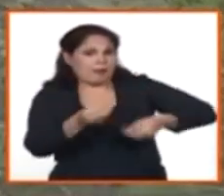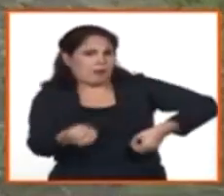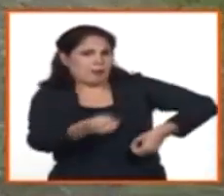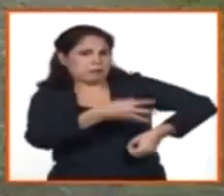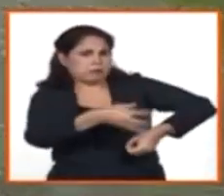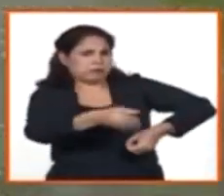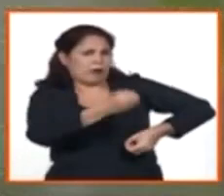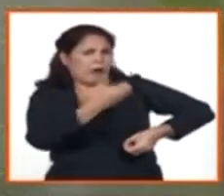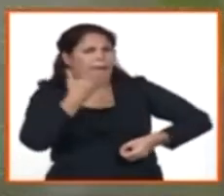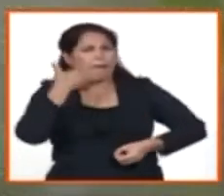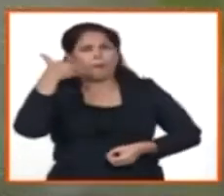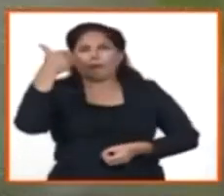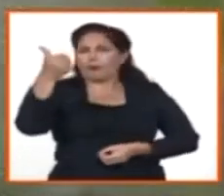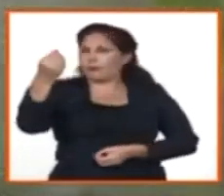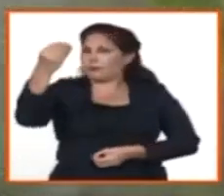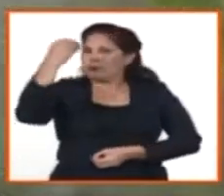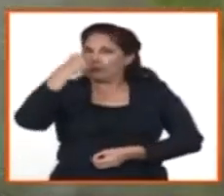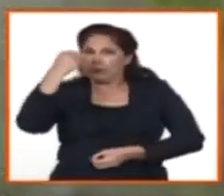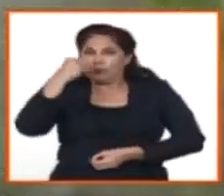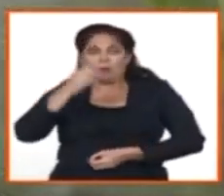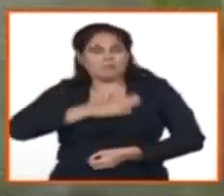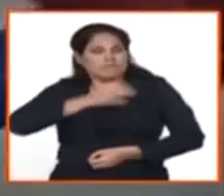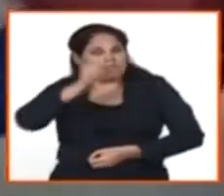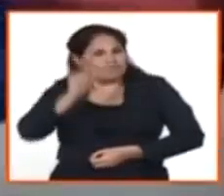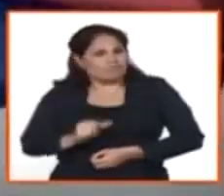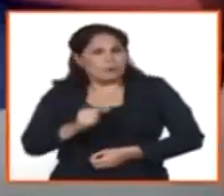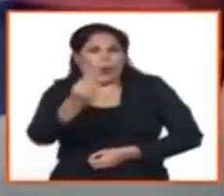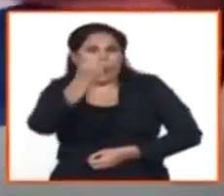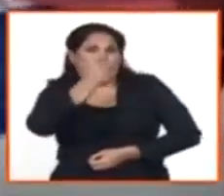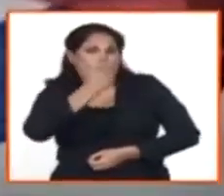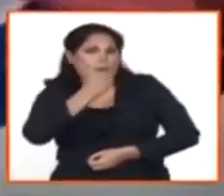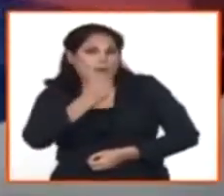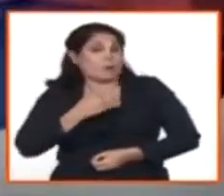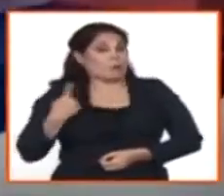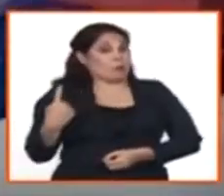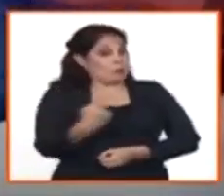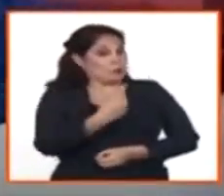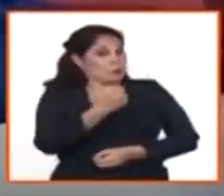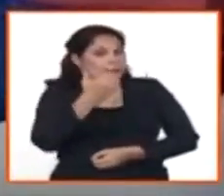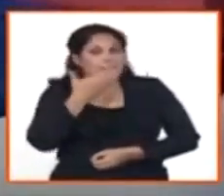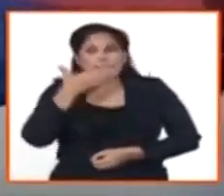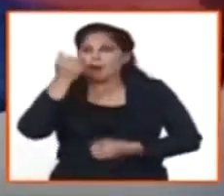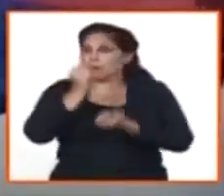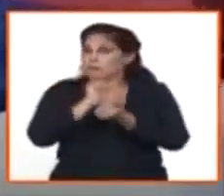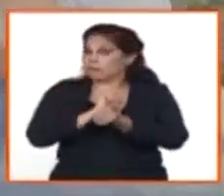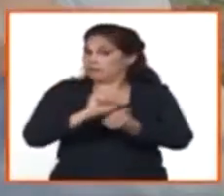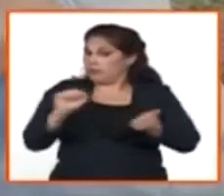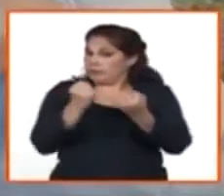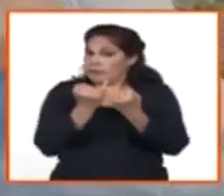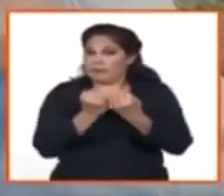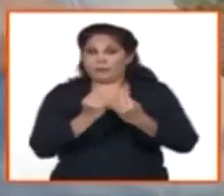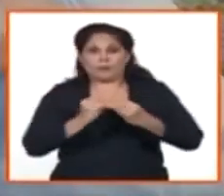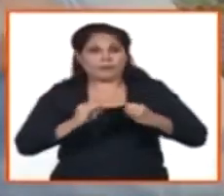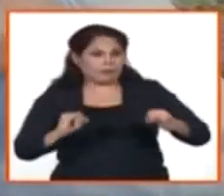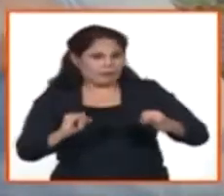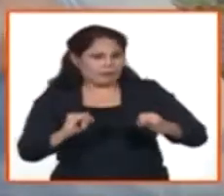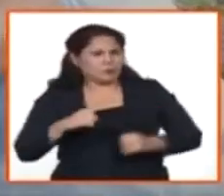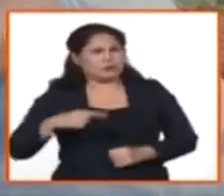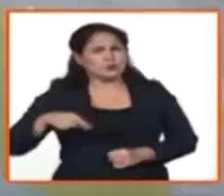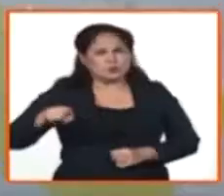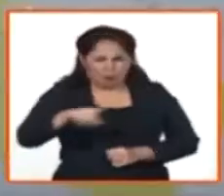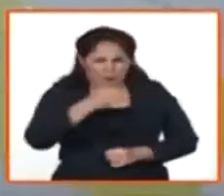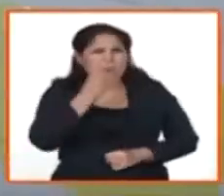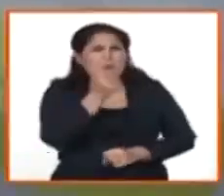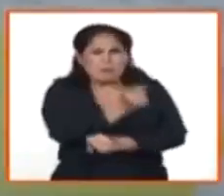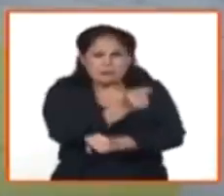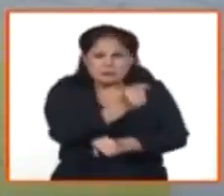mejores beneficios, nuestra propia comida. Somos más soberanos e independientes. Podemos enseñar a